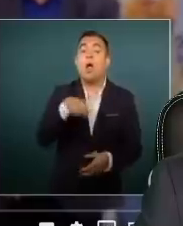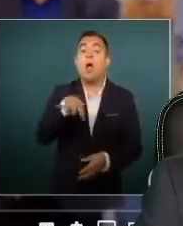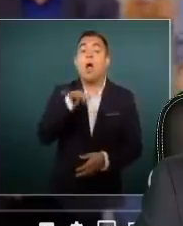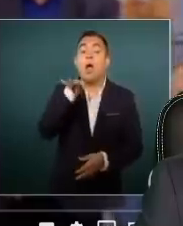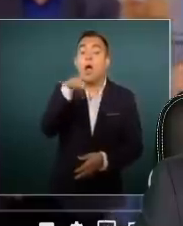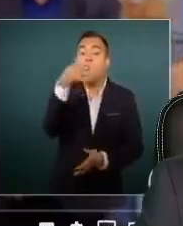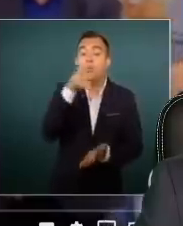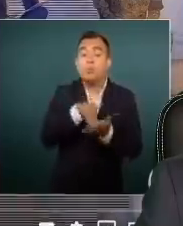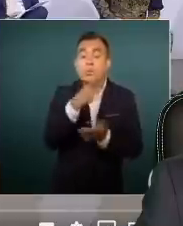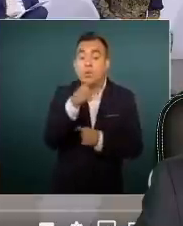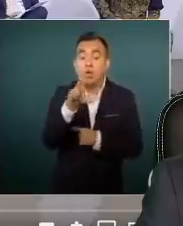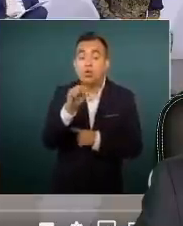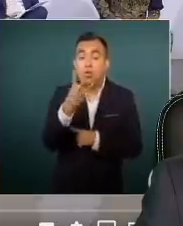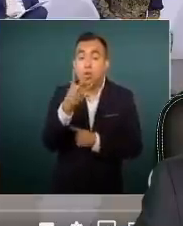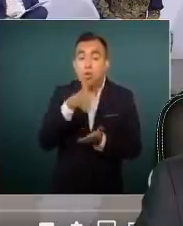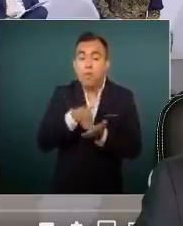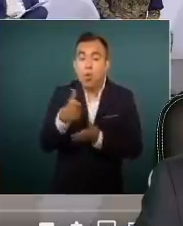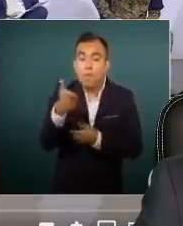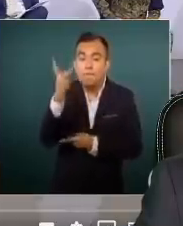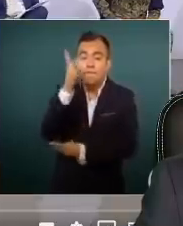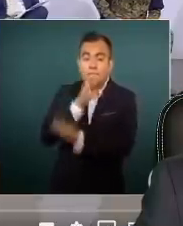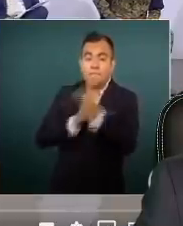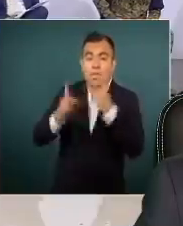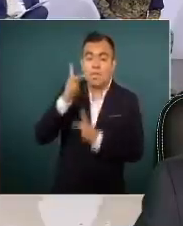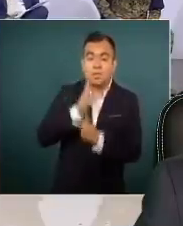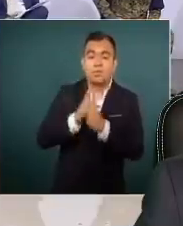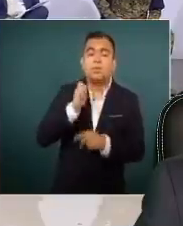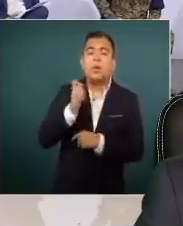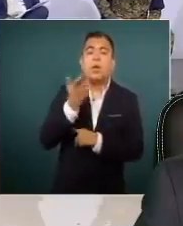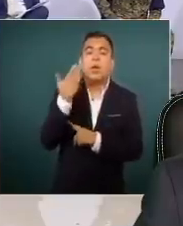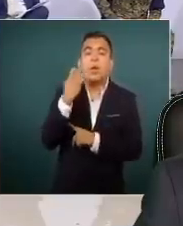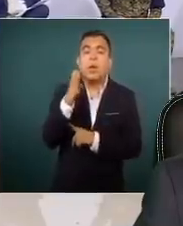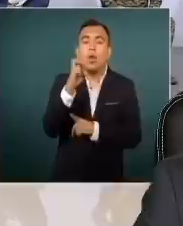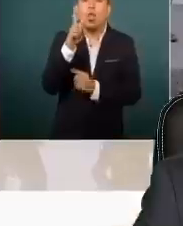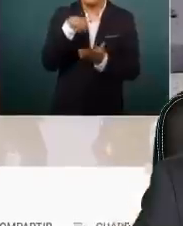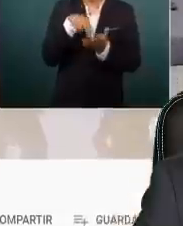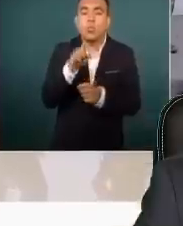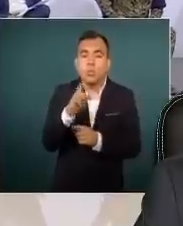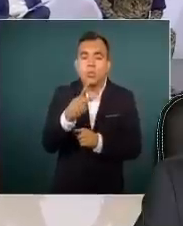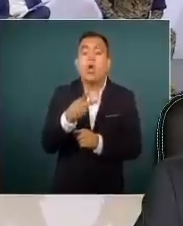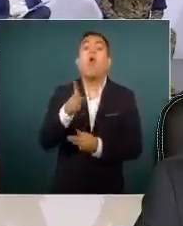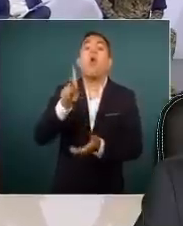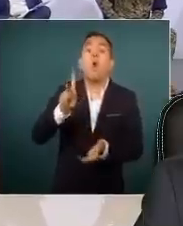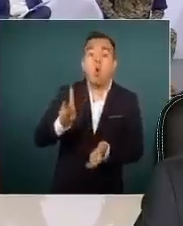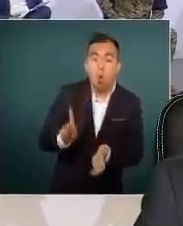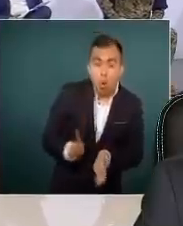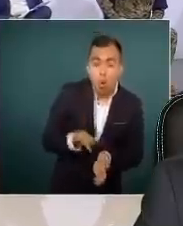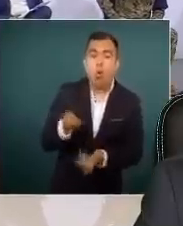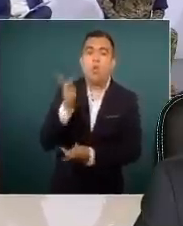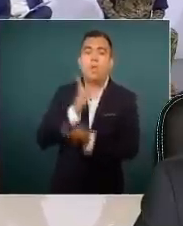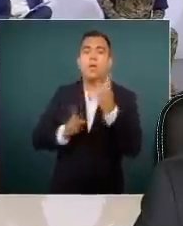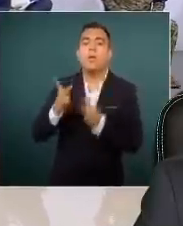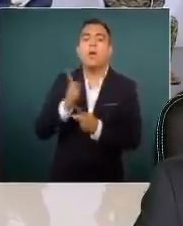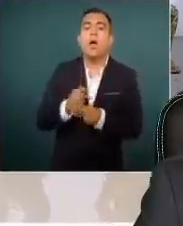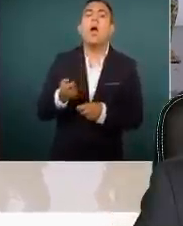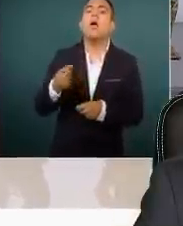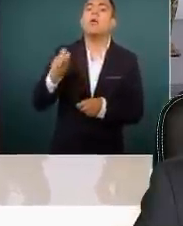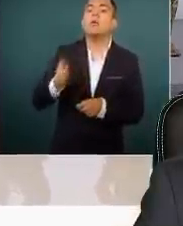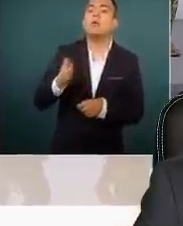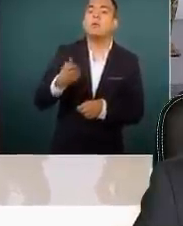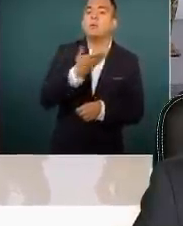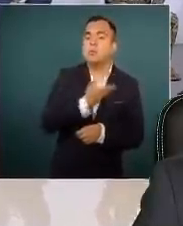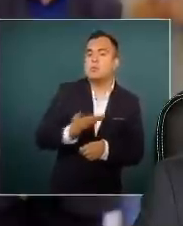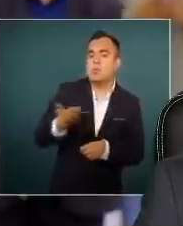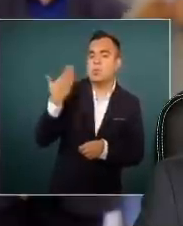14 mil 184 millones de pesos en enero de 2020 jalisco refinanción crédito de administraciones pasadas